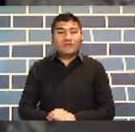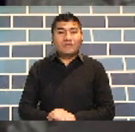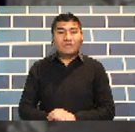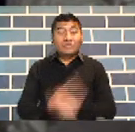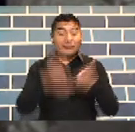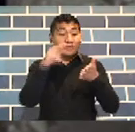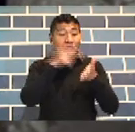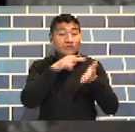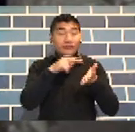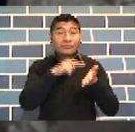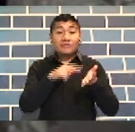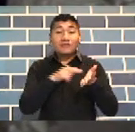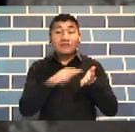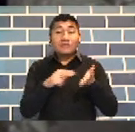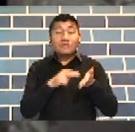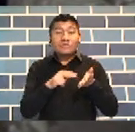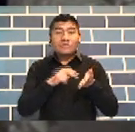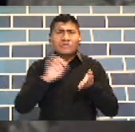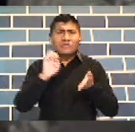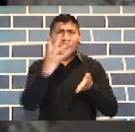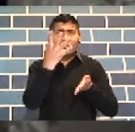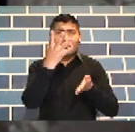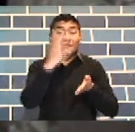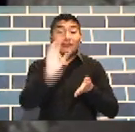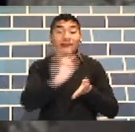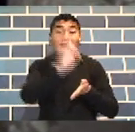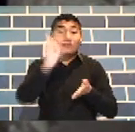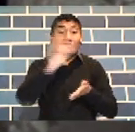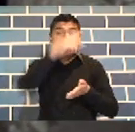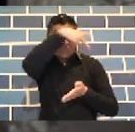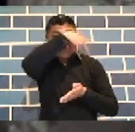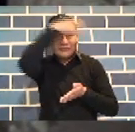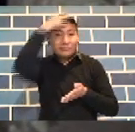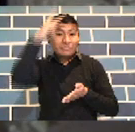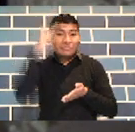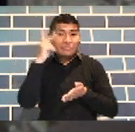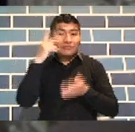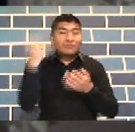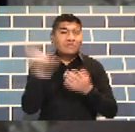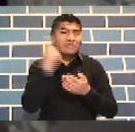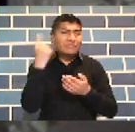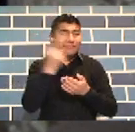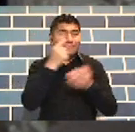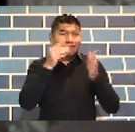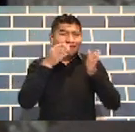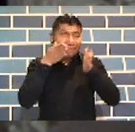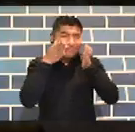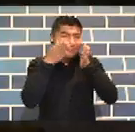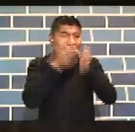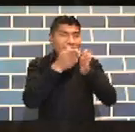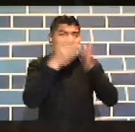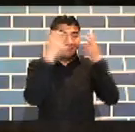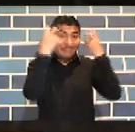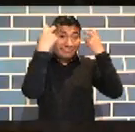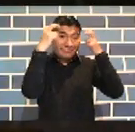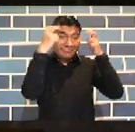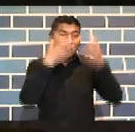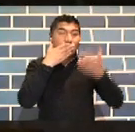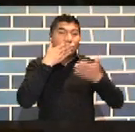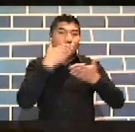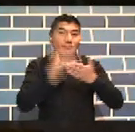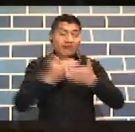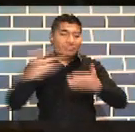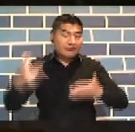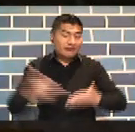La liturgia del cuarto domingo de Pascua está siempre dedicada al tema del buen